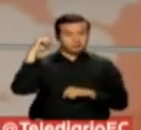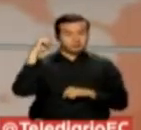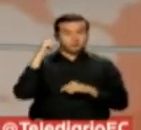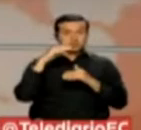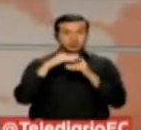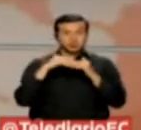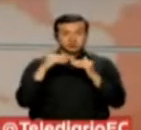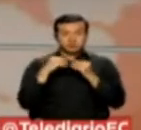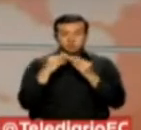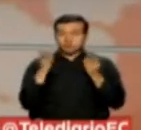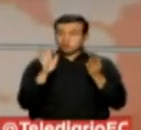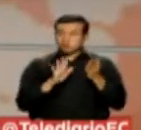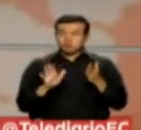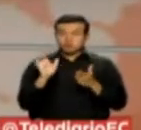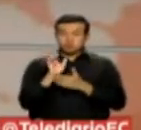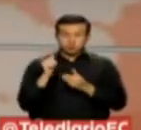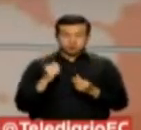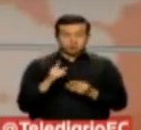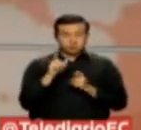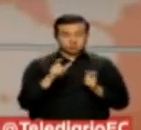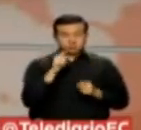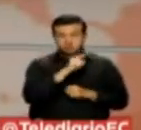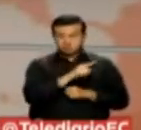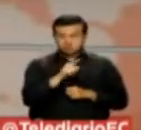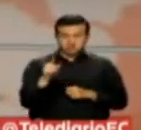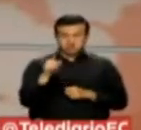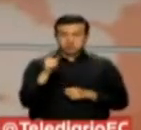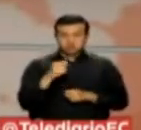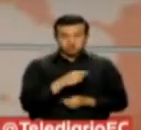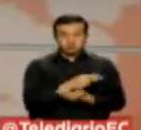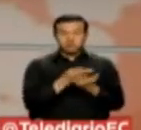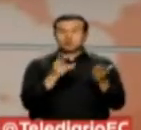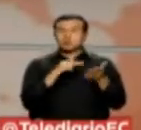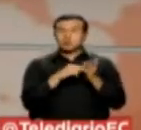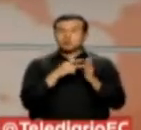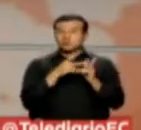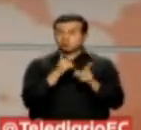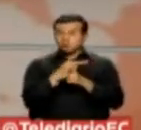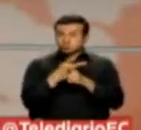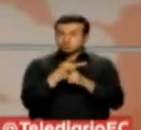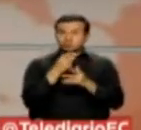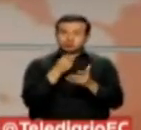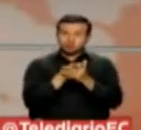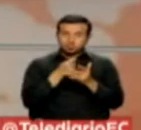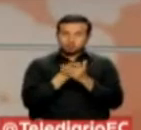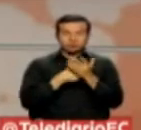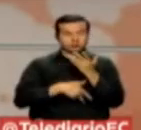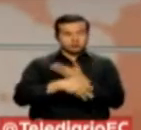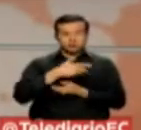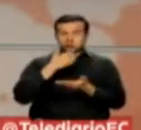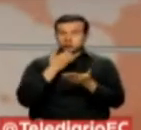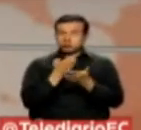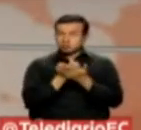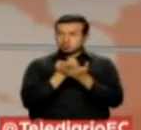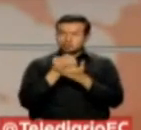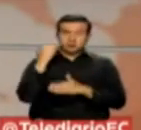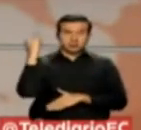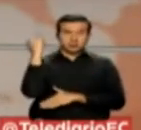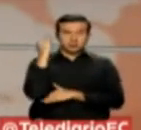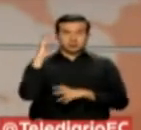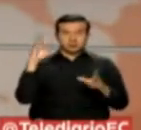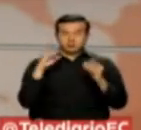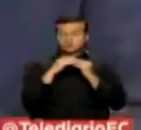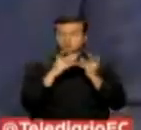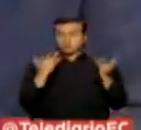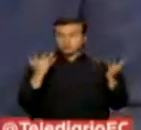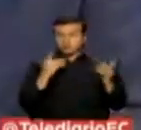la economía nacional directo a manos del afiliado y del jubilado, es decir, a la producción, al consumo, a dinamizar la industria. Sí, ahora,